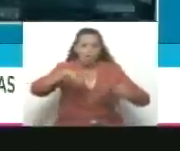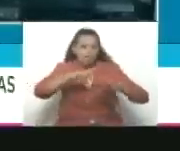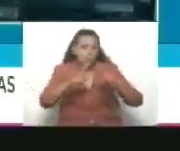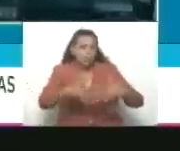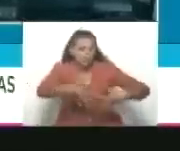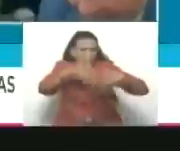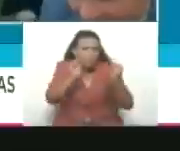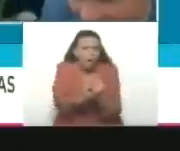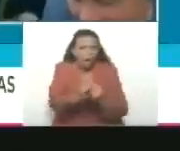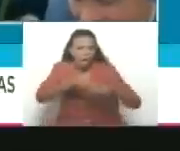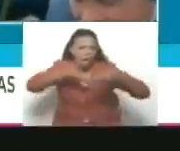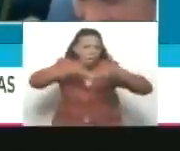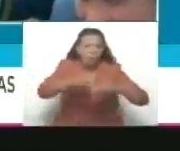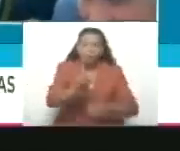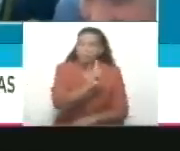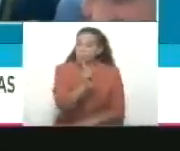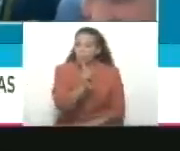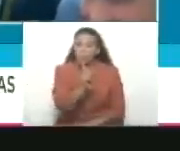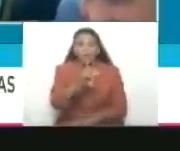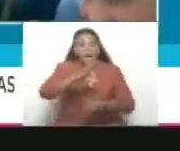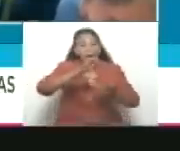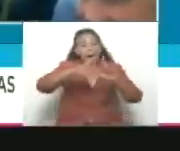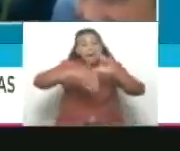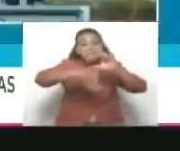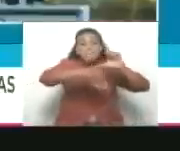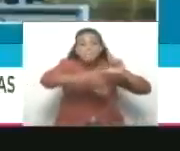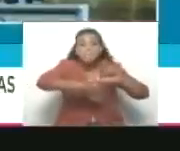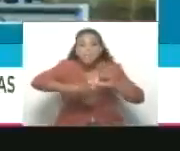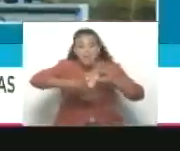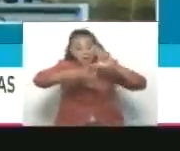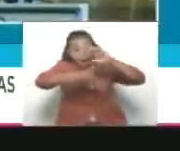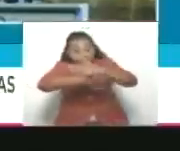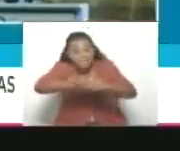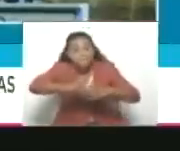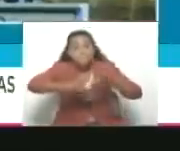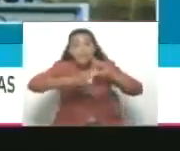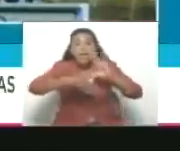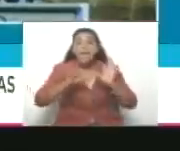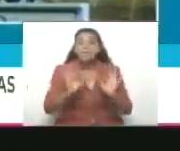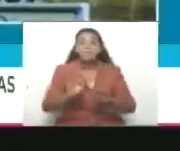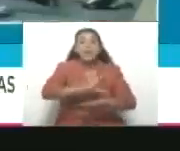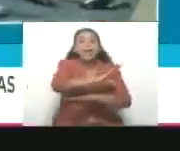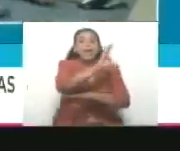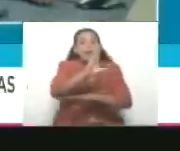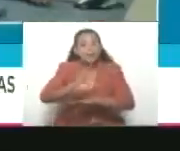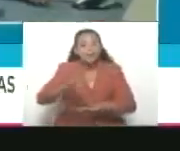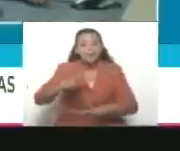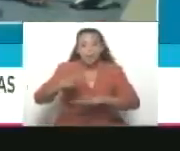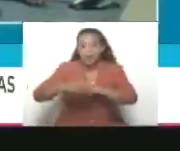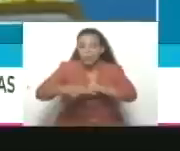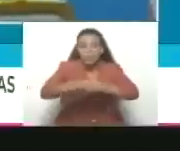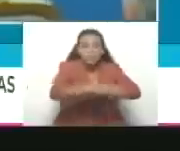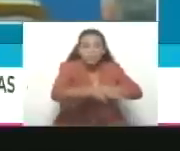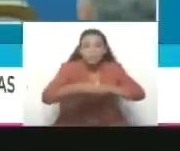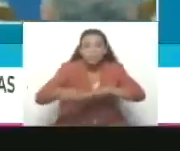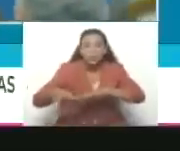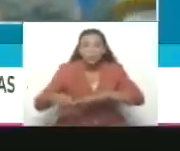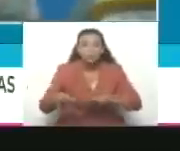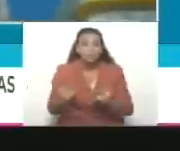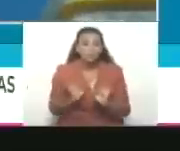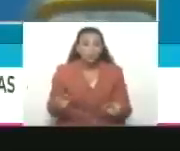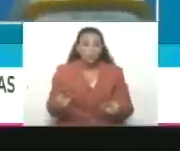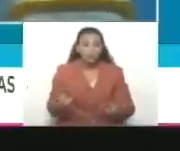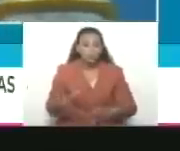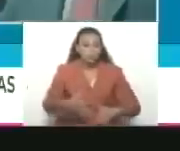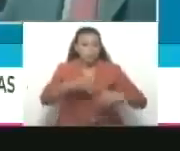de paz toda América Latina y el Caribe pero especial El Caribe que fue una zona disputada por todos los